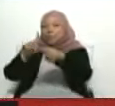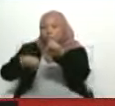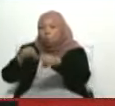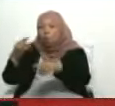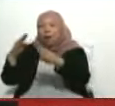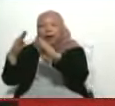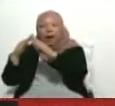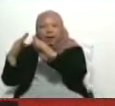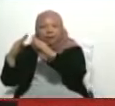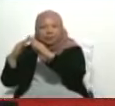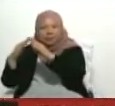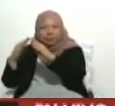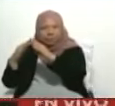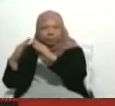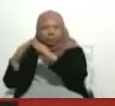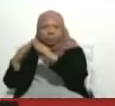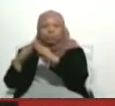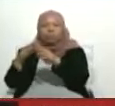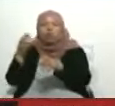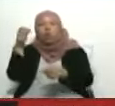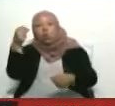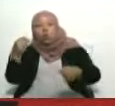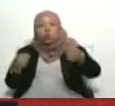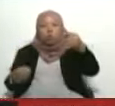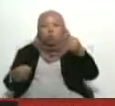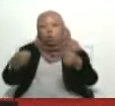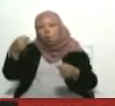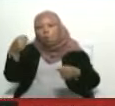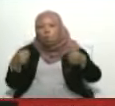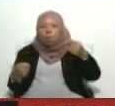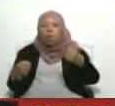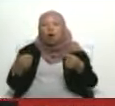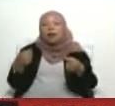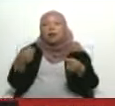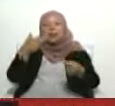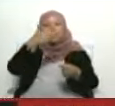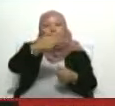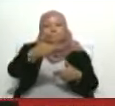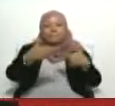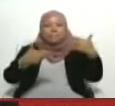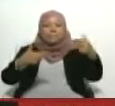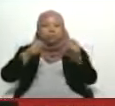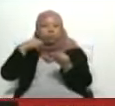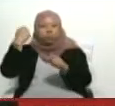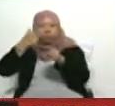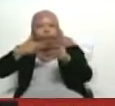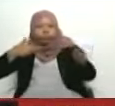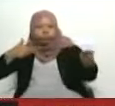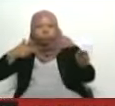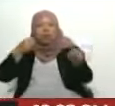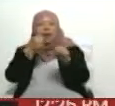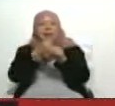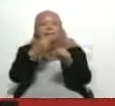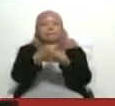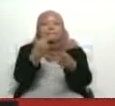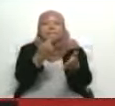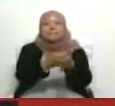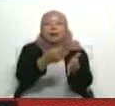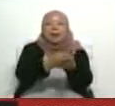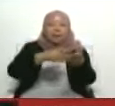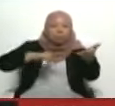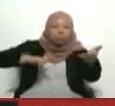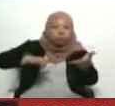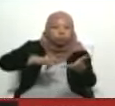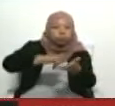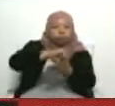viviendas, de vehículos, de municiones, de armas, los que pagan los traslados aéreos